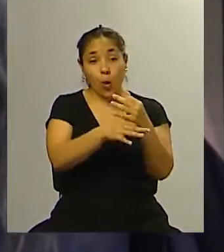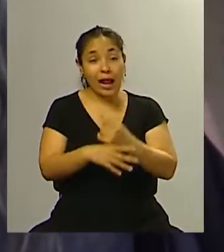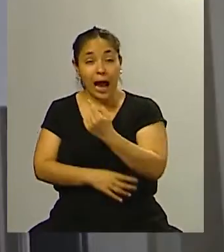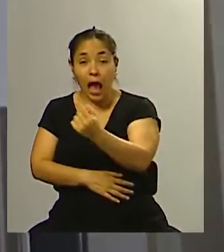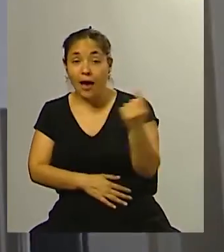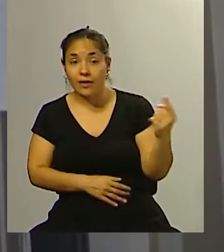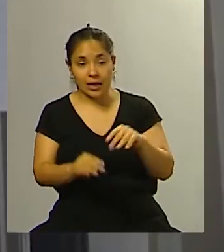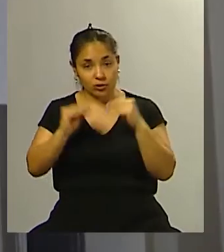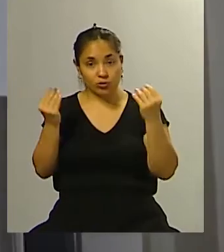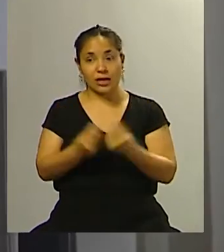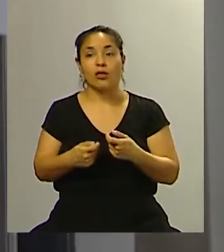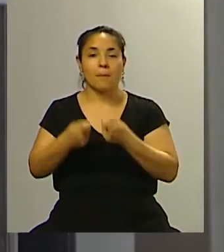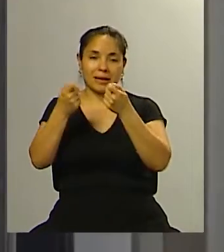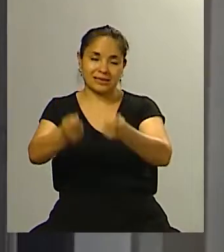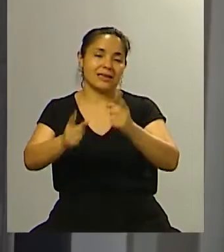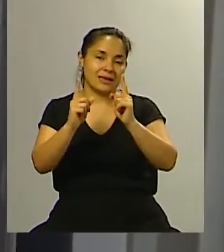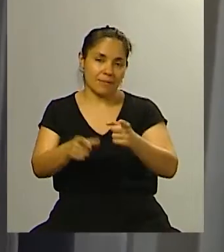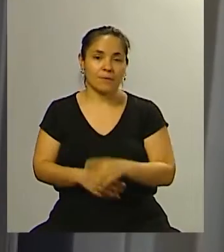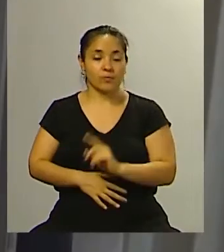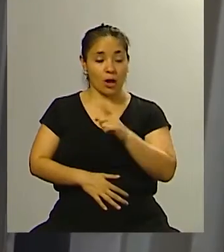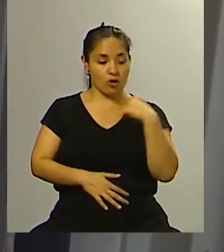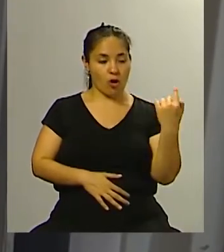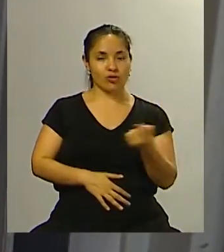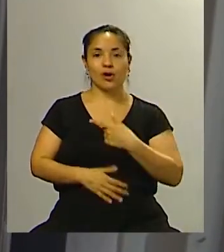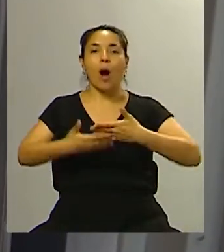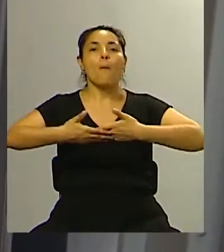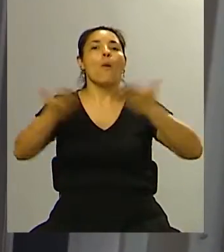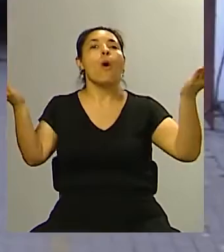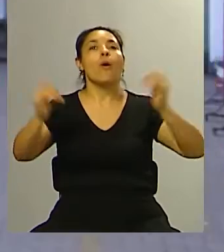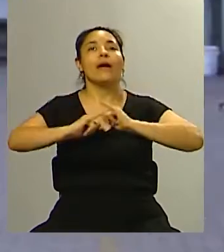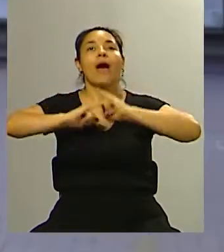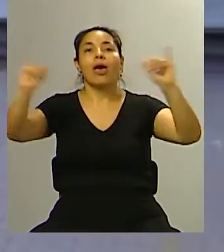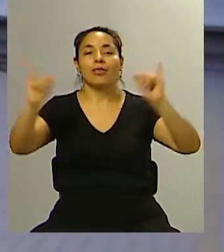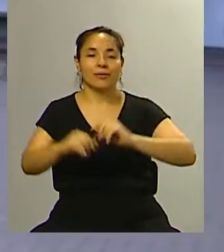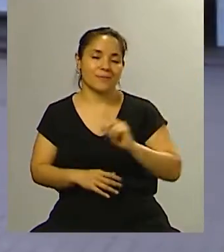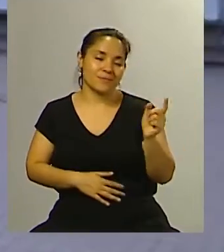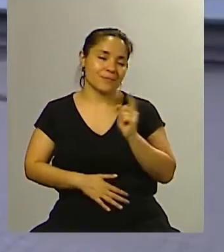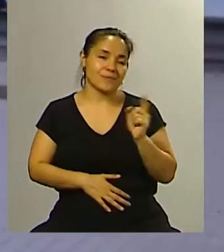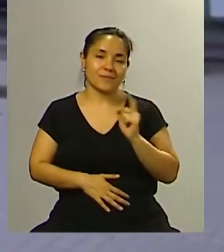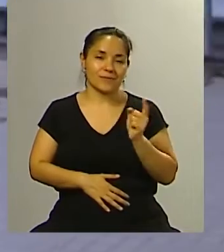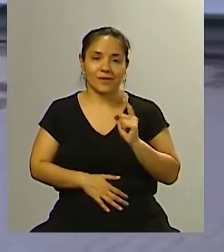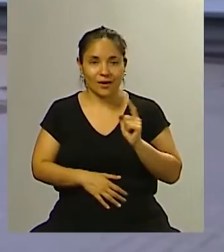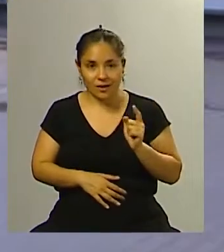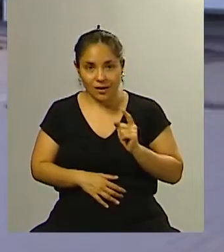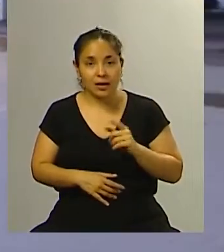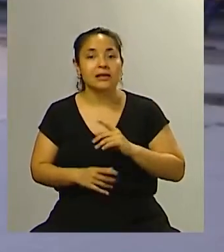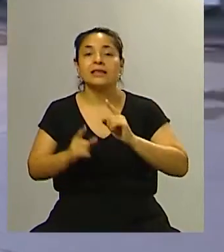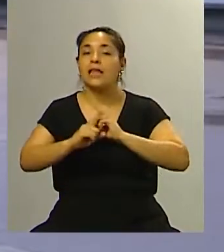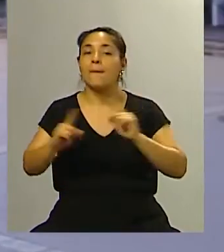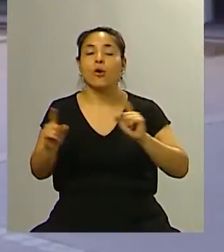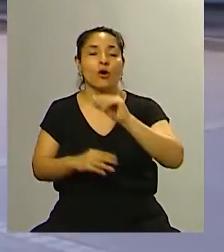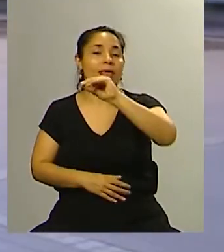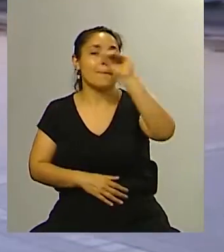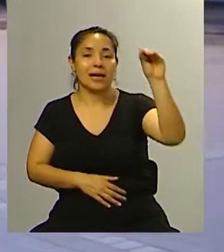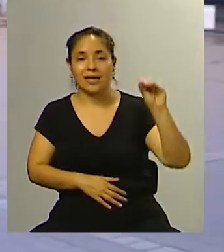presentan sus resultados. Bien. Pero nosotros no los damos públicamente a los resultados de las instituciones ni de los